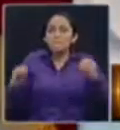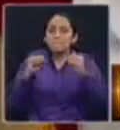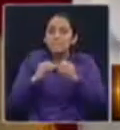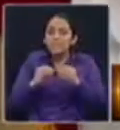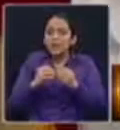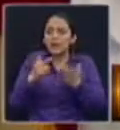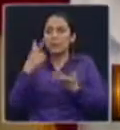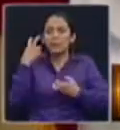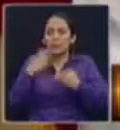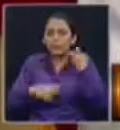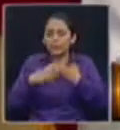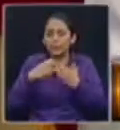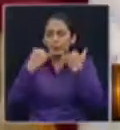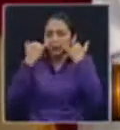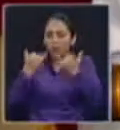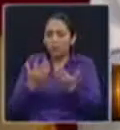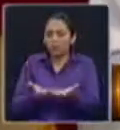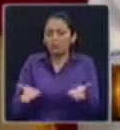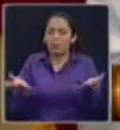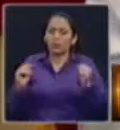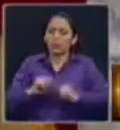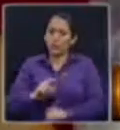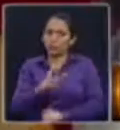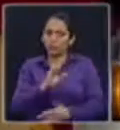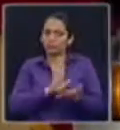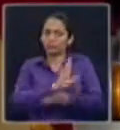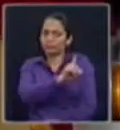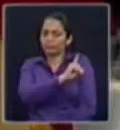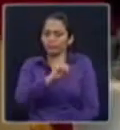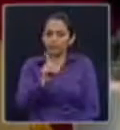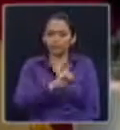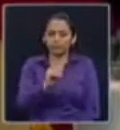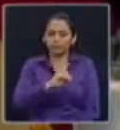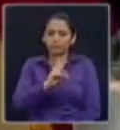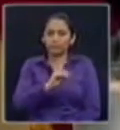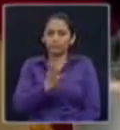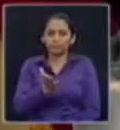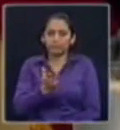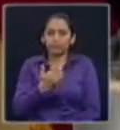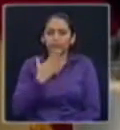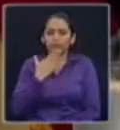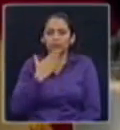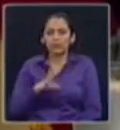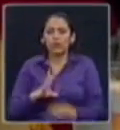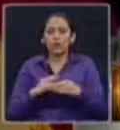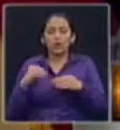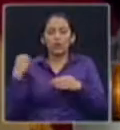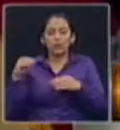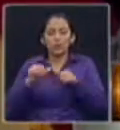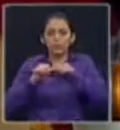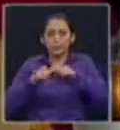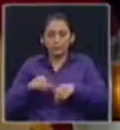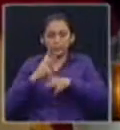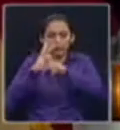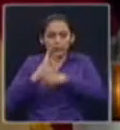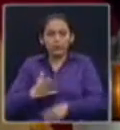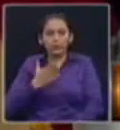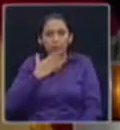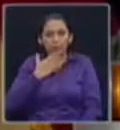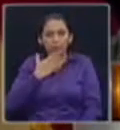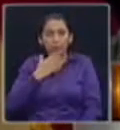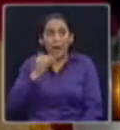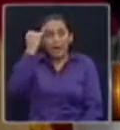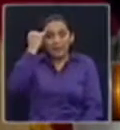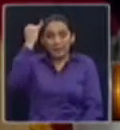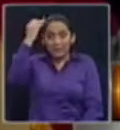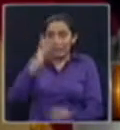gasolina al fuego. Y eso no lo podemos permitir. No se puede proteger la dolarización por medio de más impuestos.